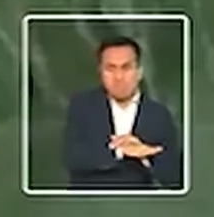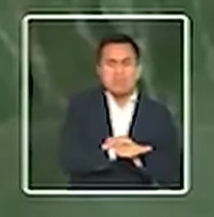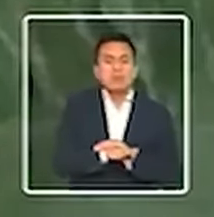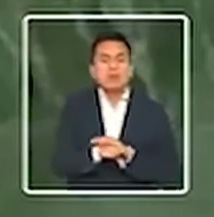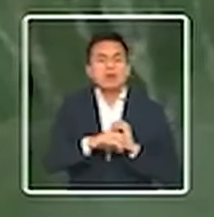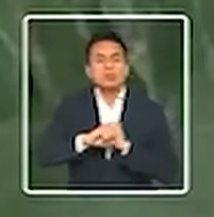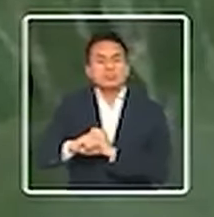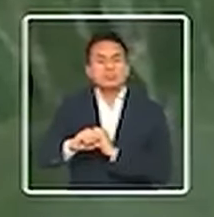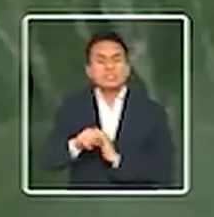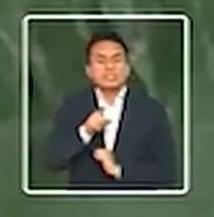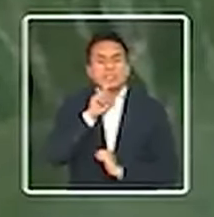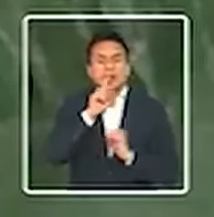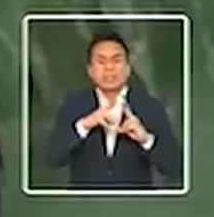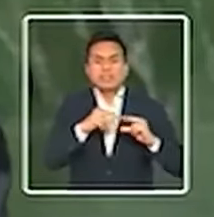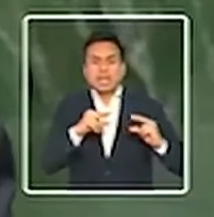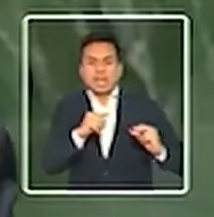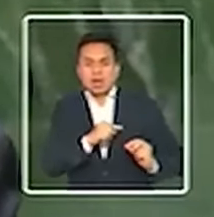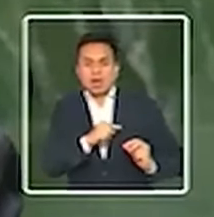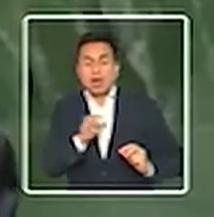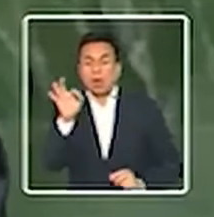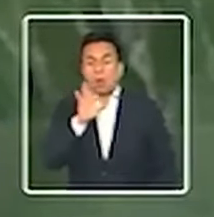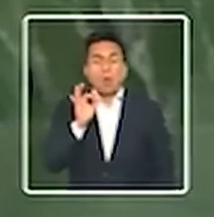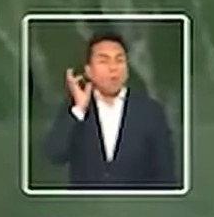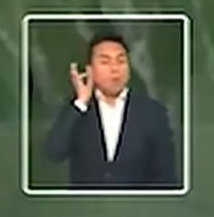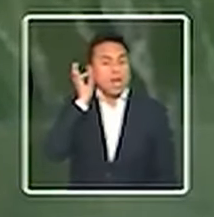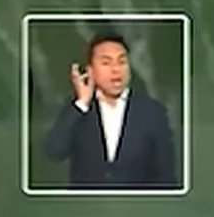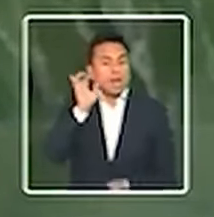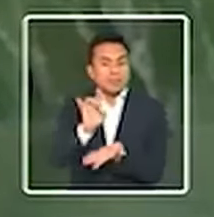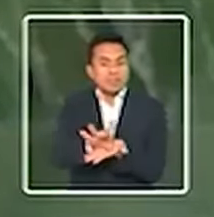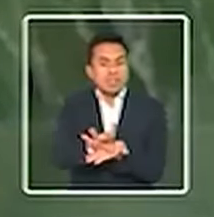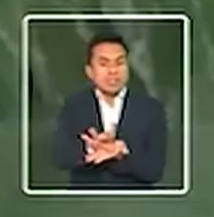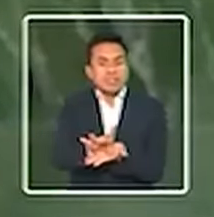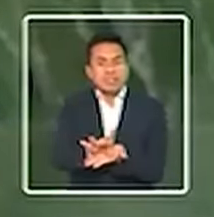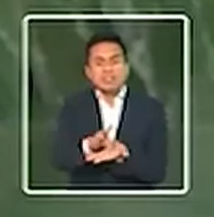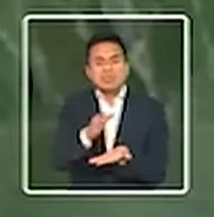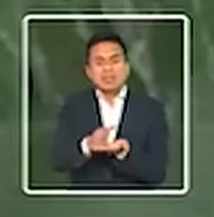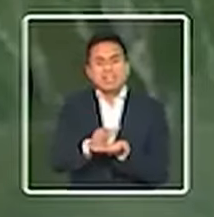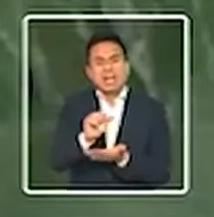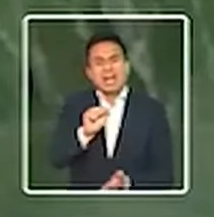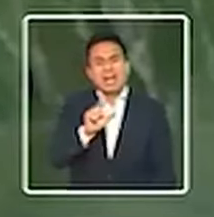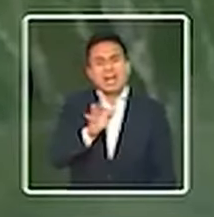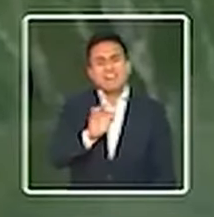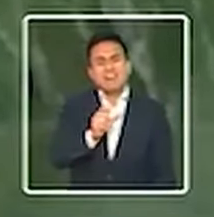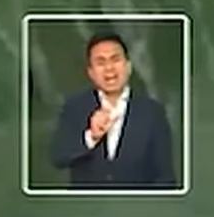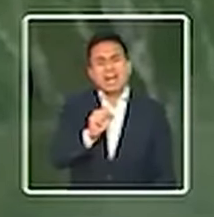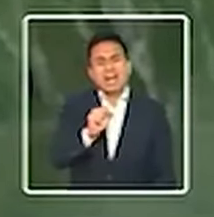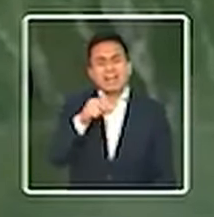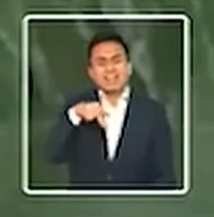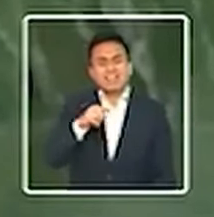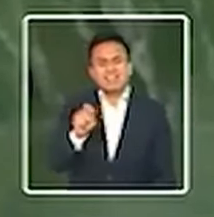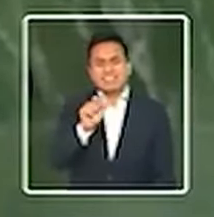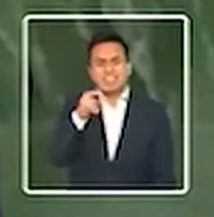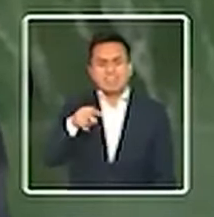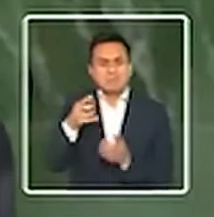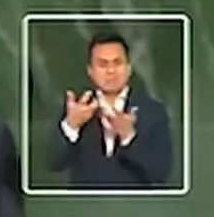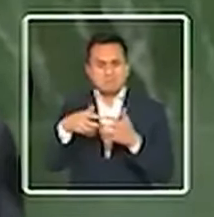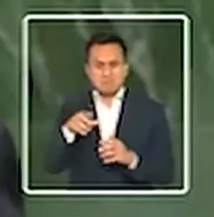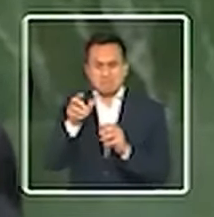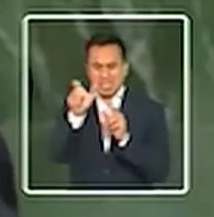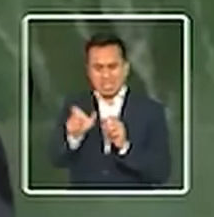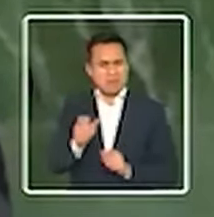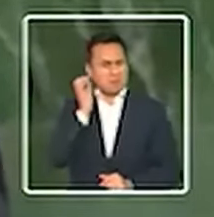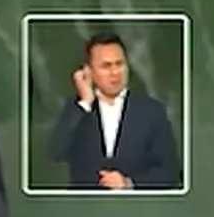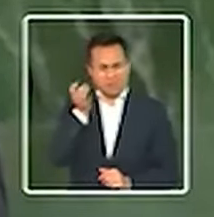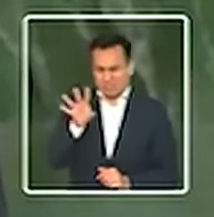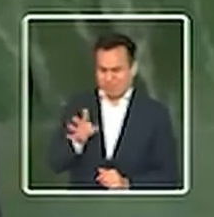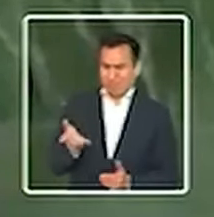opositor silenciado en Nicaragua, o la mujer expulsada de la escuela en Afganistán solo por ser mujer, son, antes